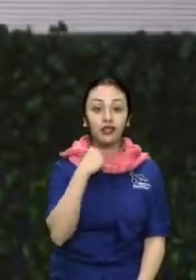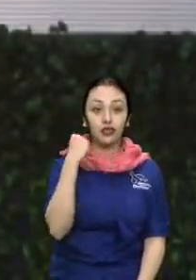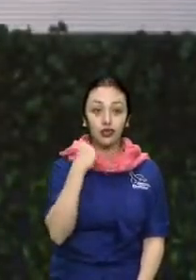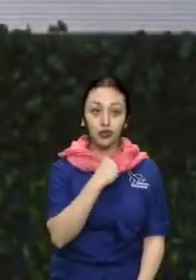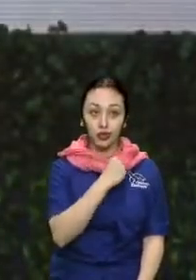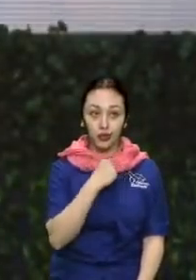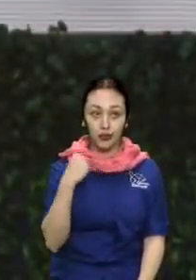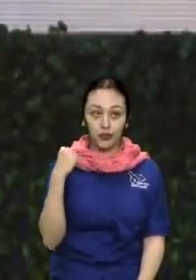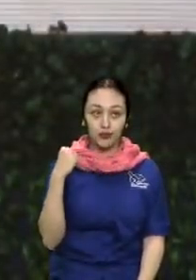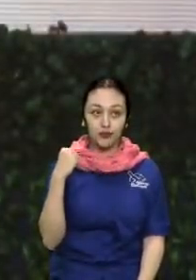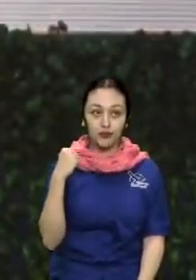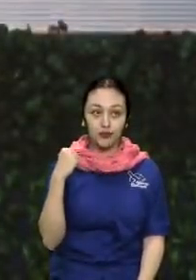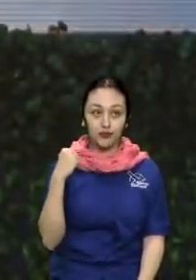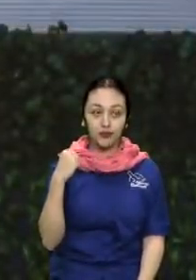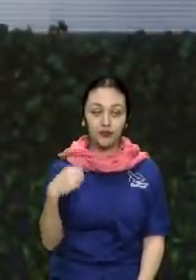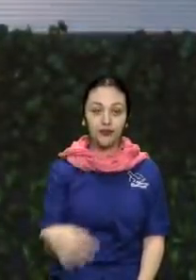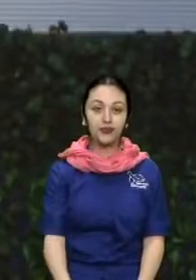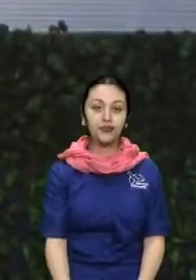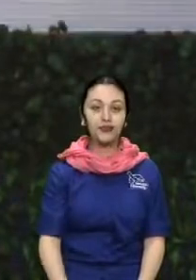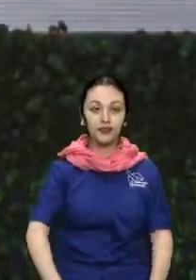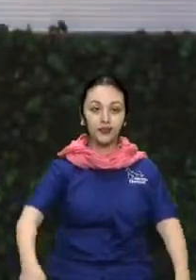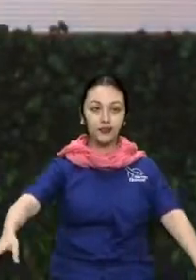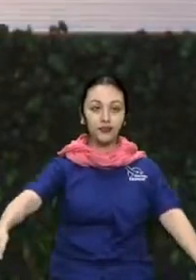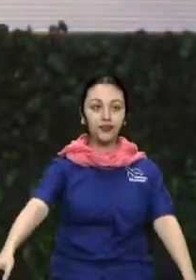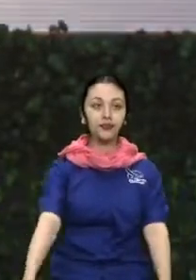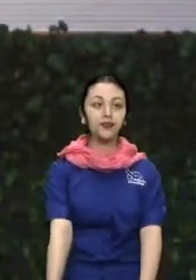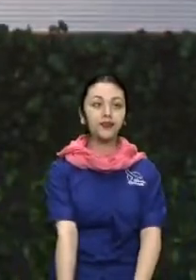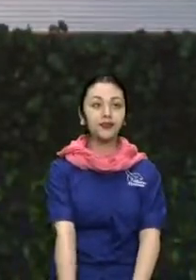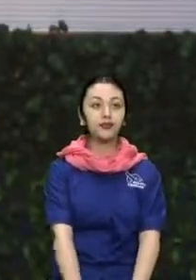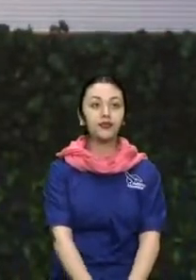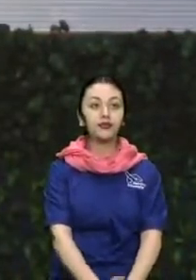Bienvenido, mi hermano. Bienvenida, mi hermana también.